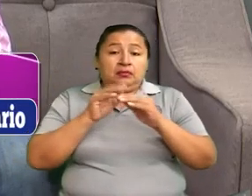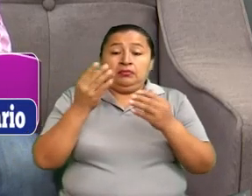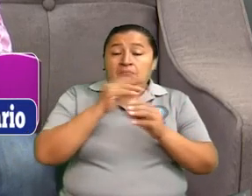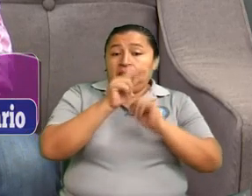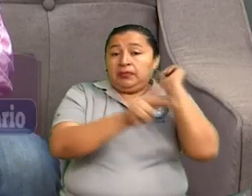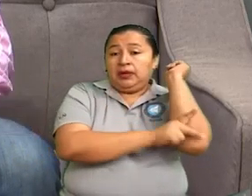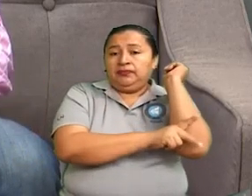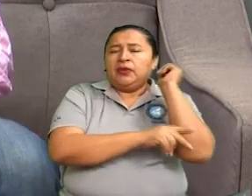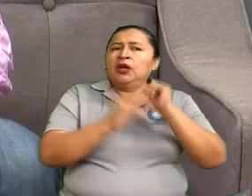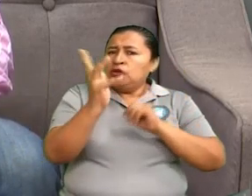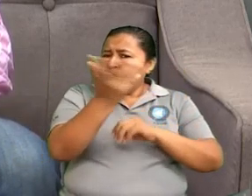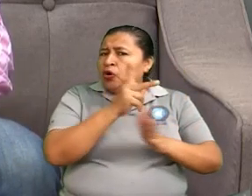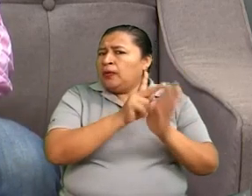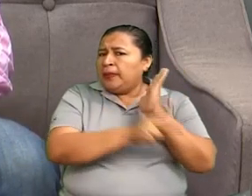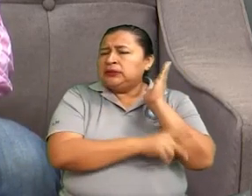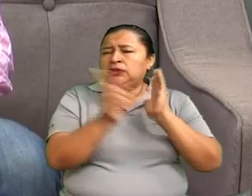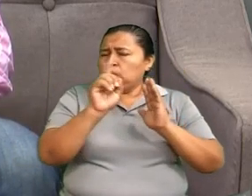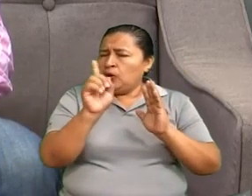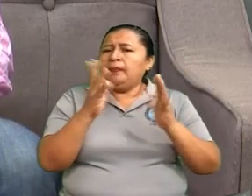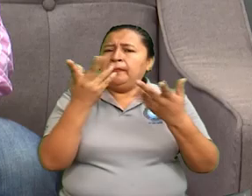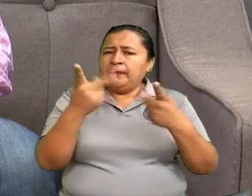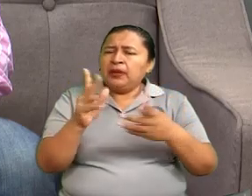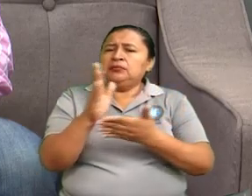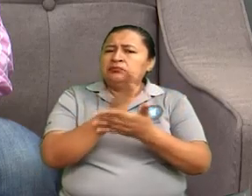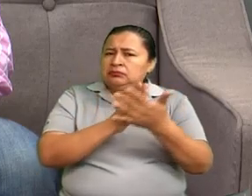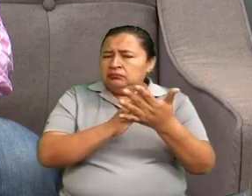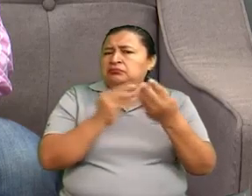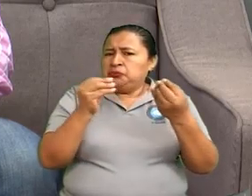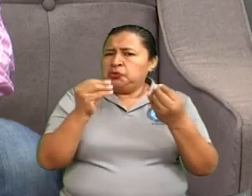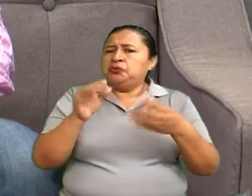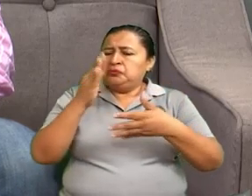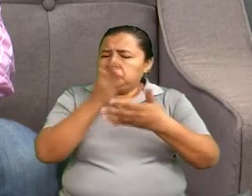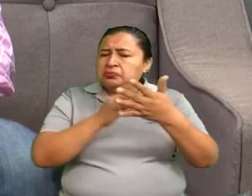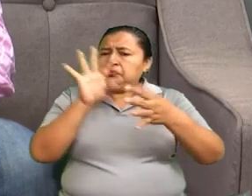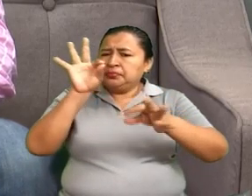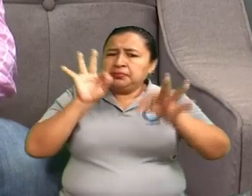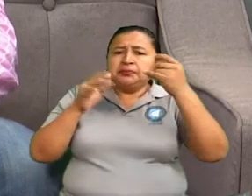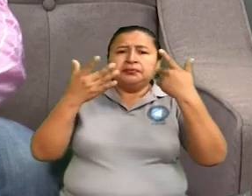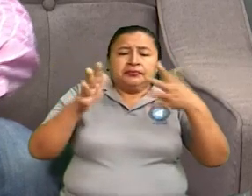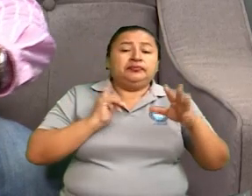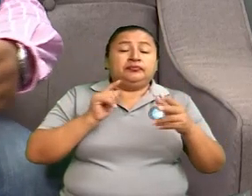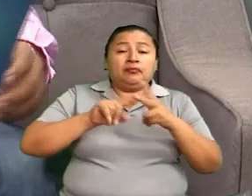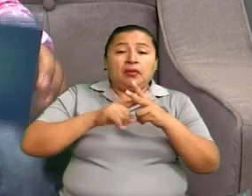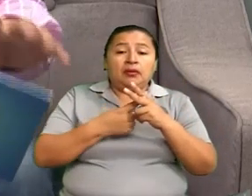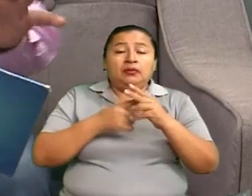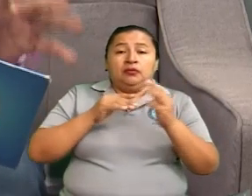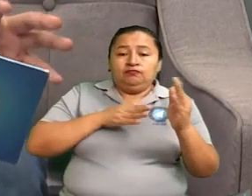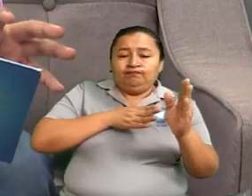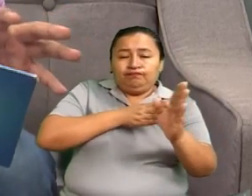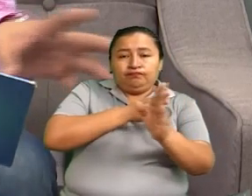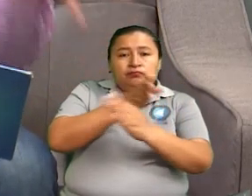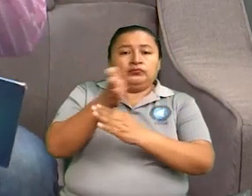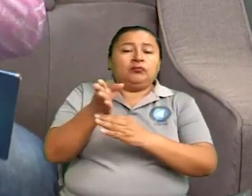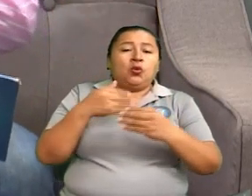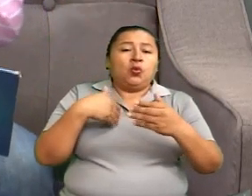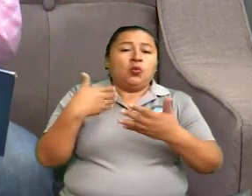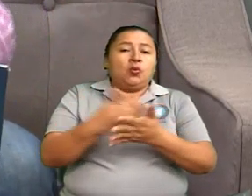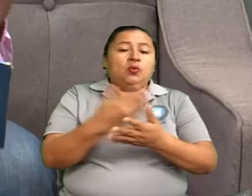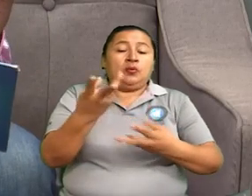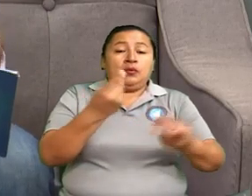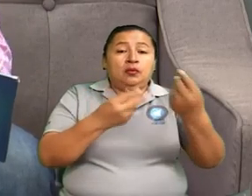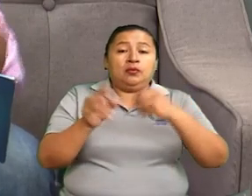los países, pero sí hay un número significativo de ellos, y son los que precisamente empiezan a dar un nuevo giro y un nuevo rostro a las economías